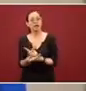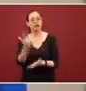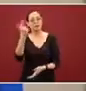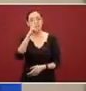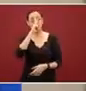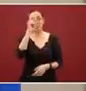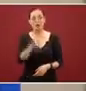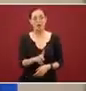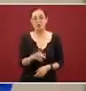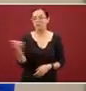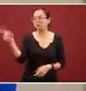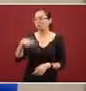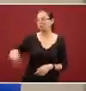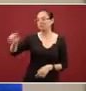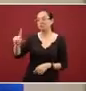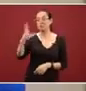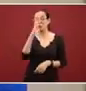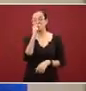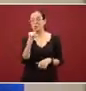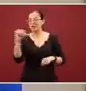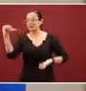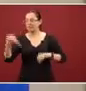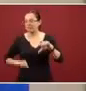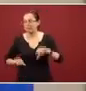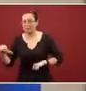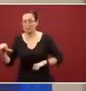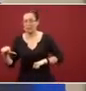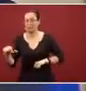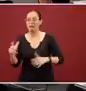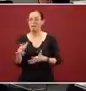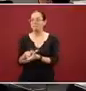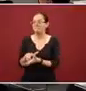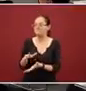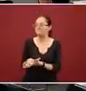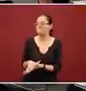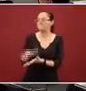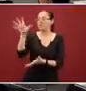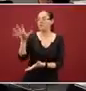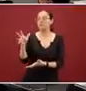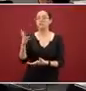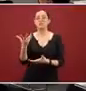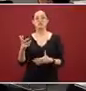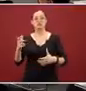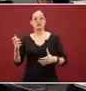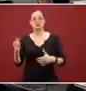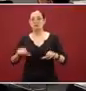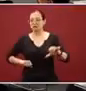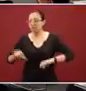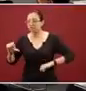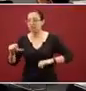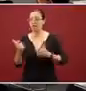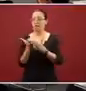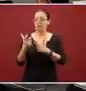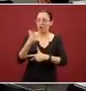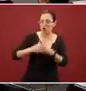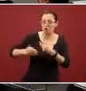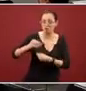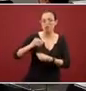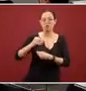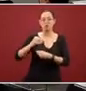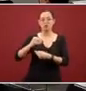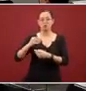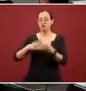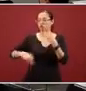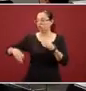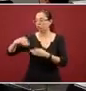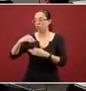personas y eso lleva a suspender de manera masiva actividades sociales, actividades económicas y todas las actividades